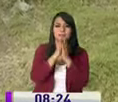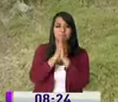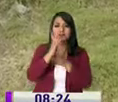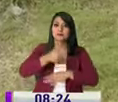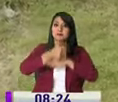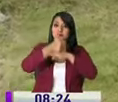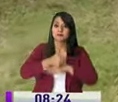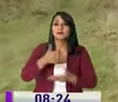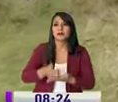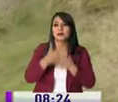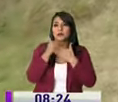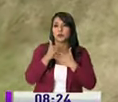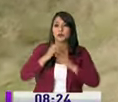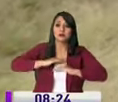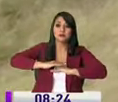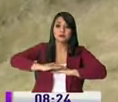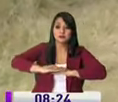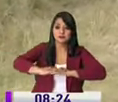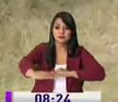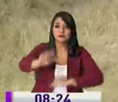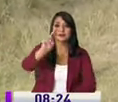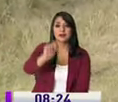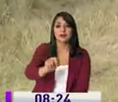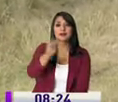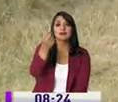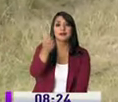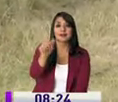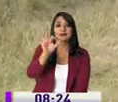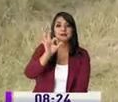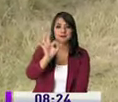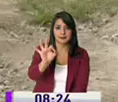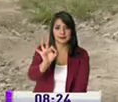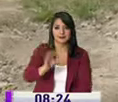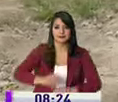autoridades para adoquinar el pasaje N10F, informó Sofía Vintimilla.